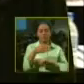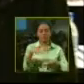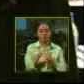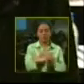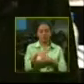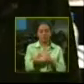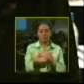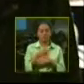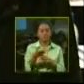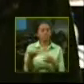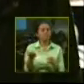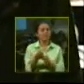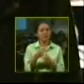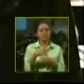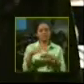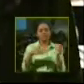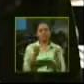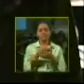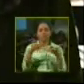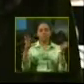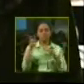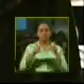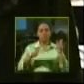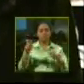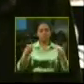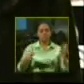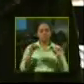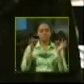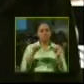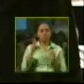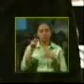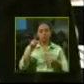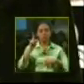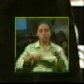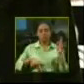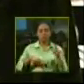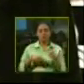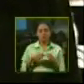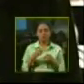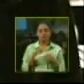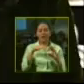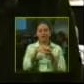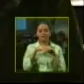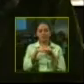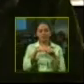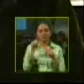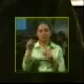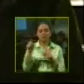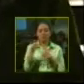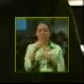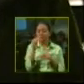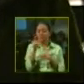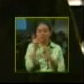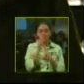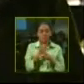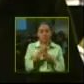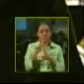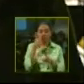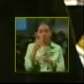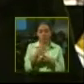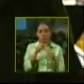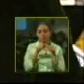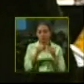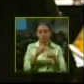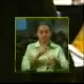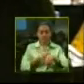extranjero ocasionó que muchas personas efectivamente no pudieran acceder a ello y por lo tanto vimos durante el tiempo